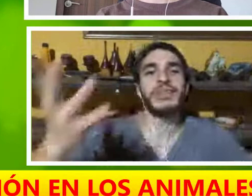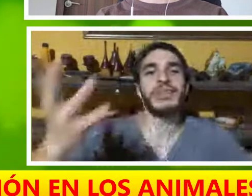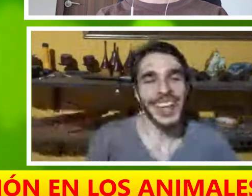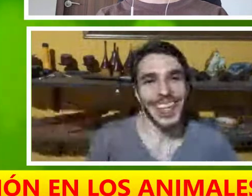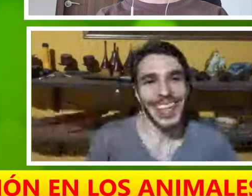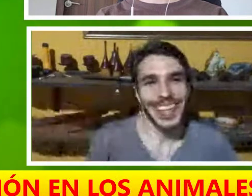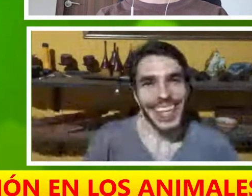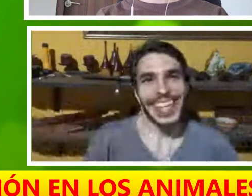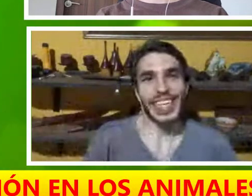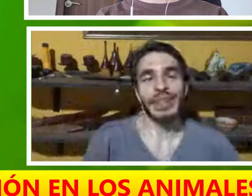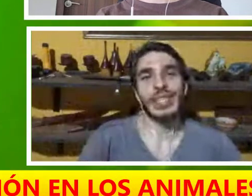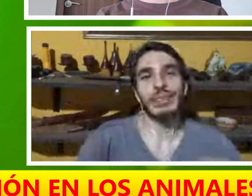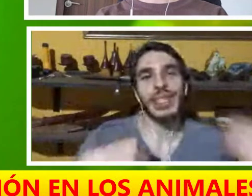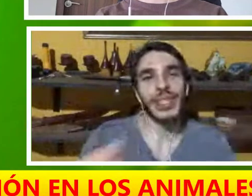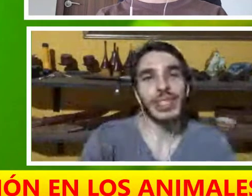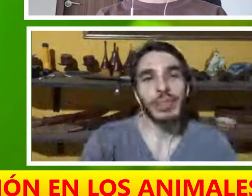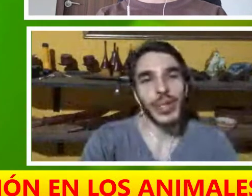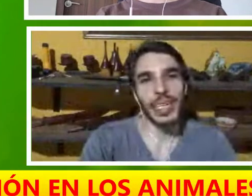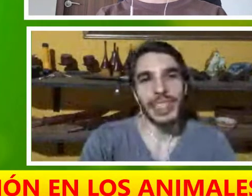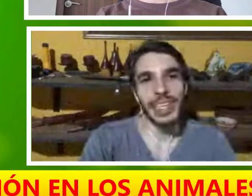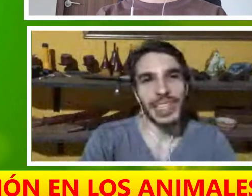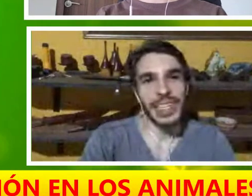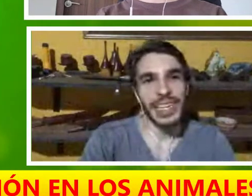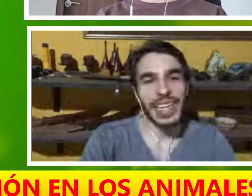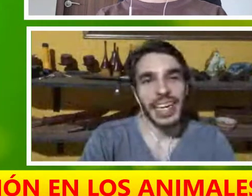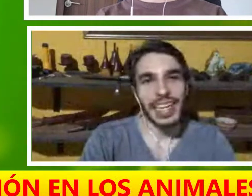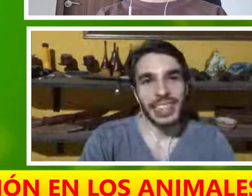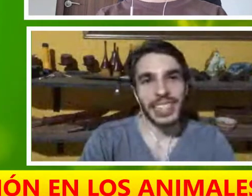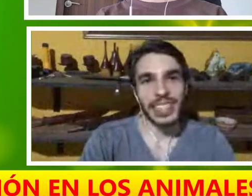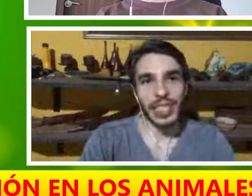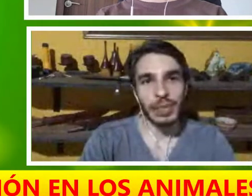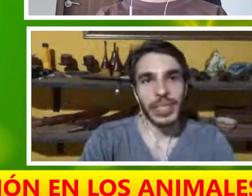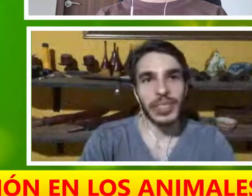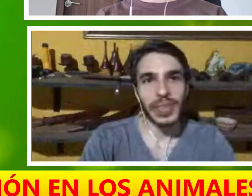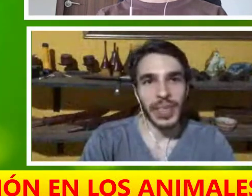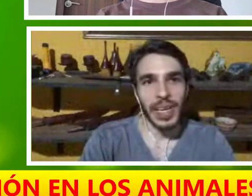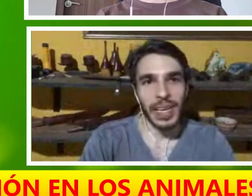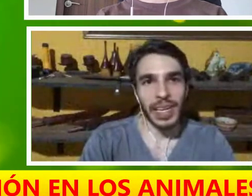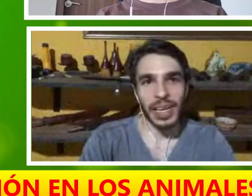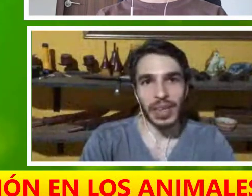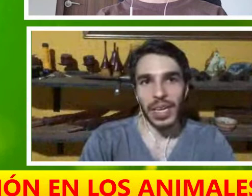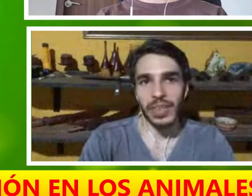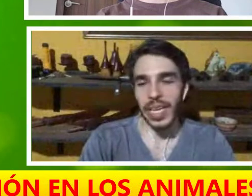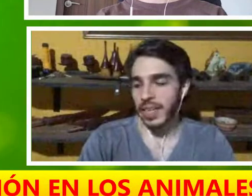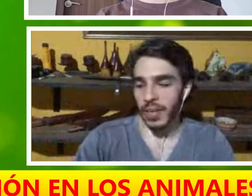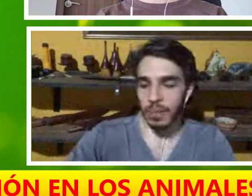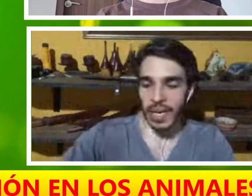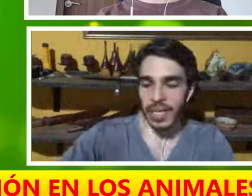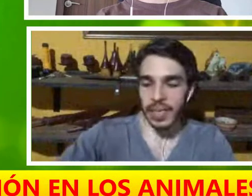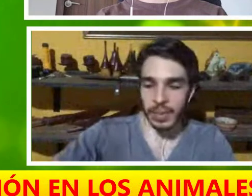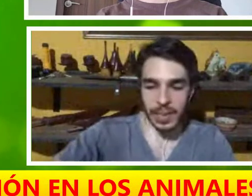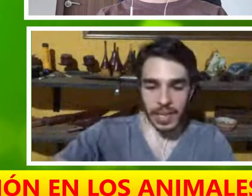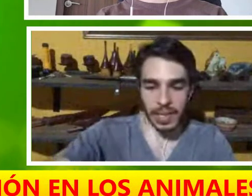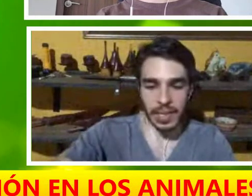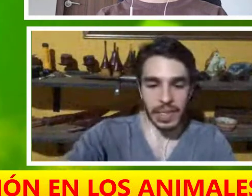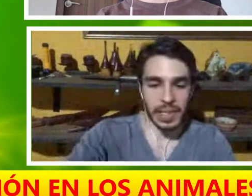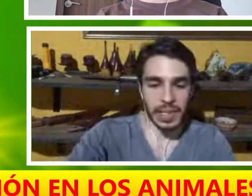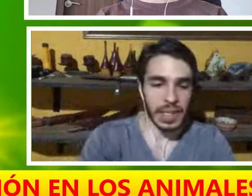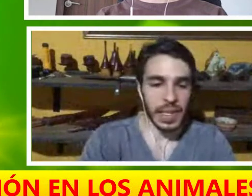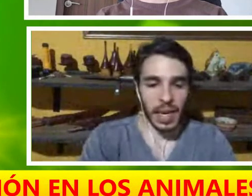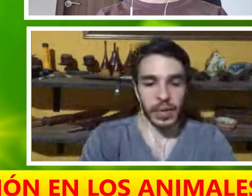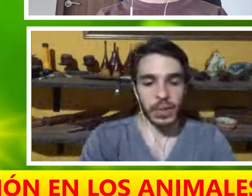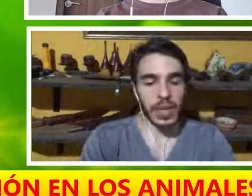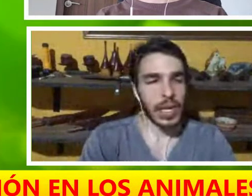agrandar el gremio y que más personas pudieran dar este servicio a lo largo del planeta. Y pues ya